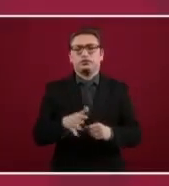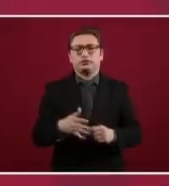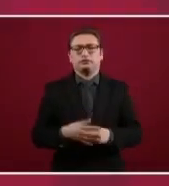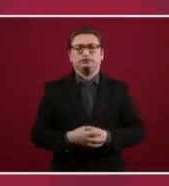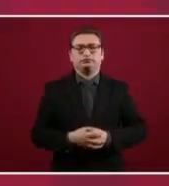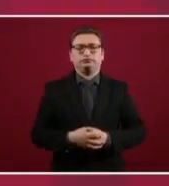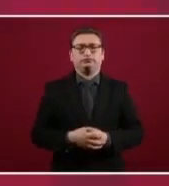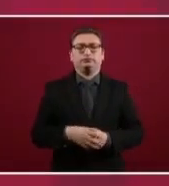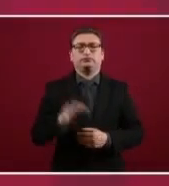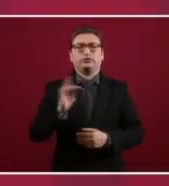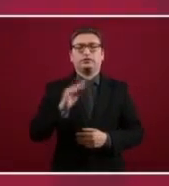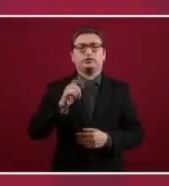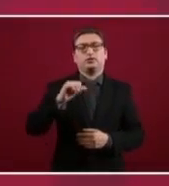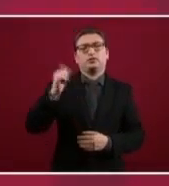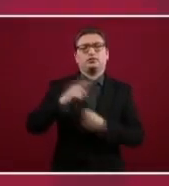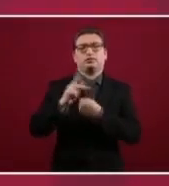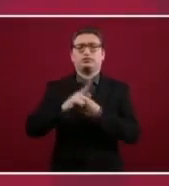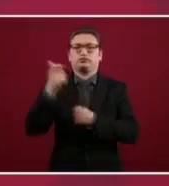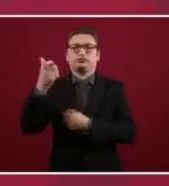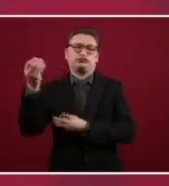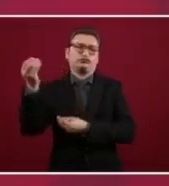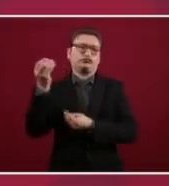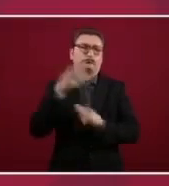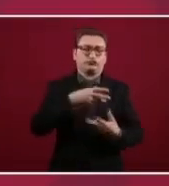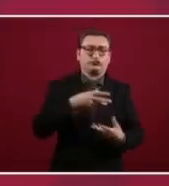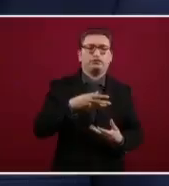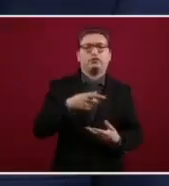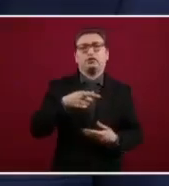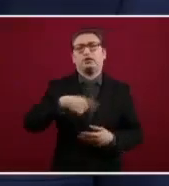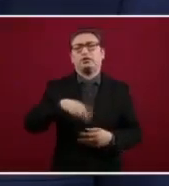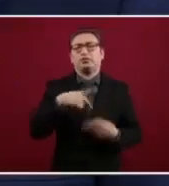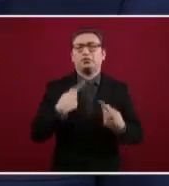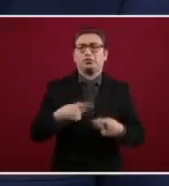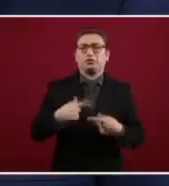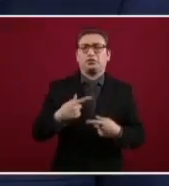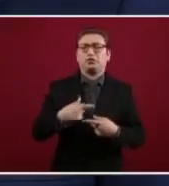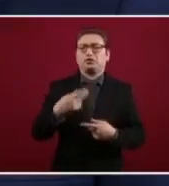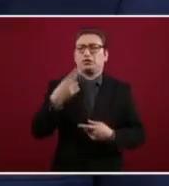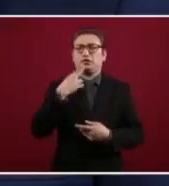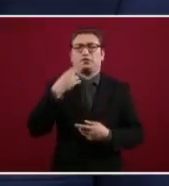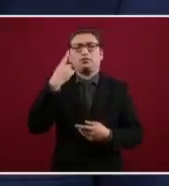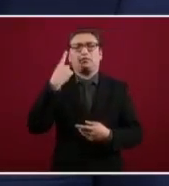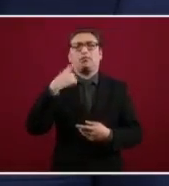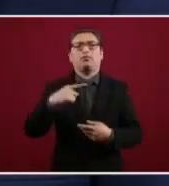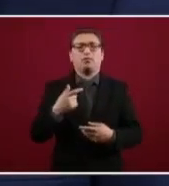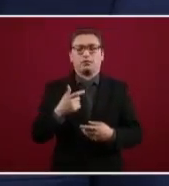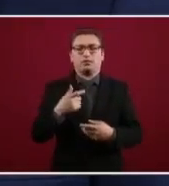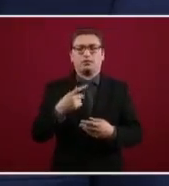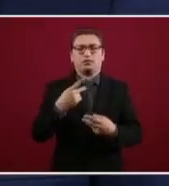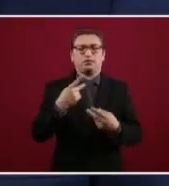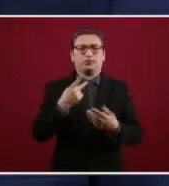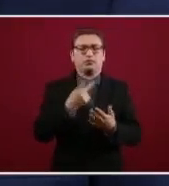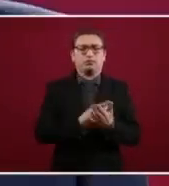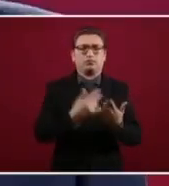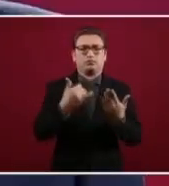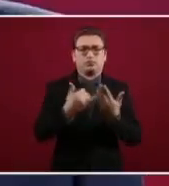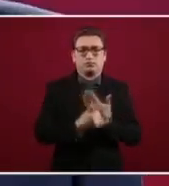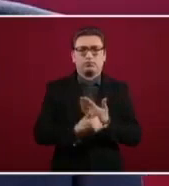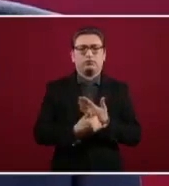lo que envían no podría utilizarse para proyectos